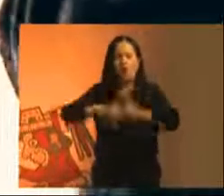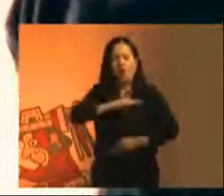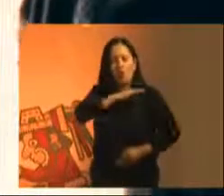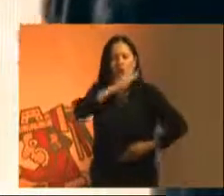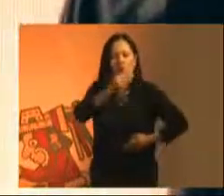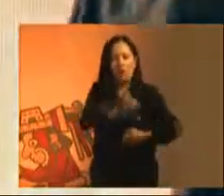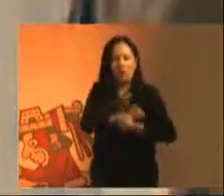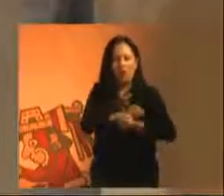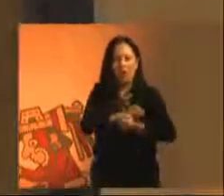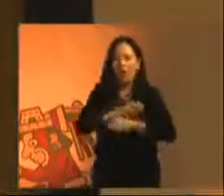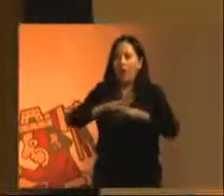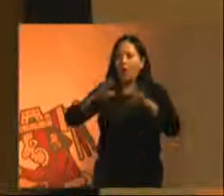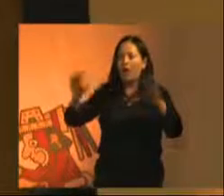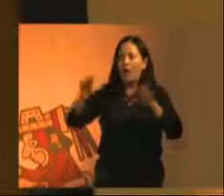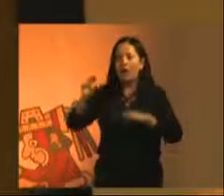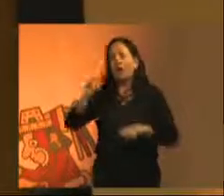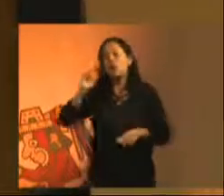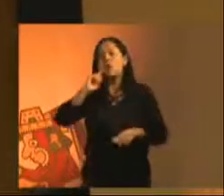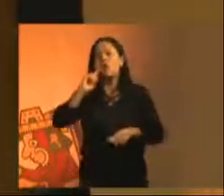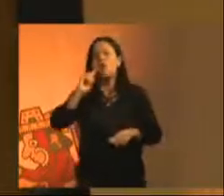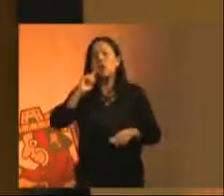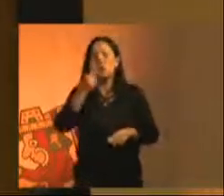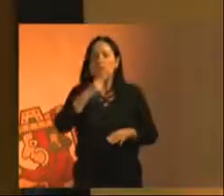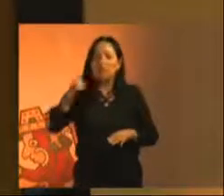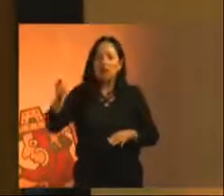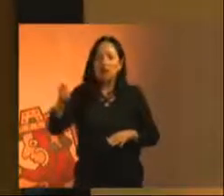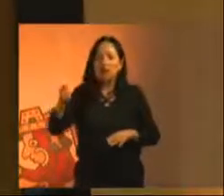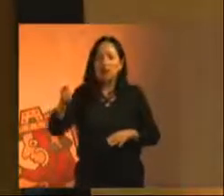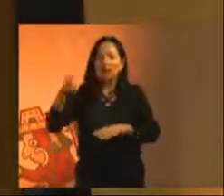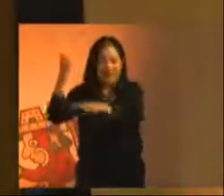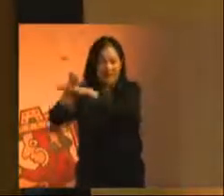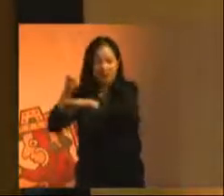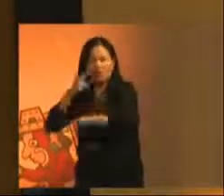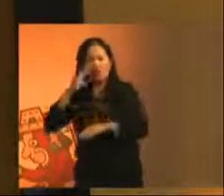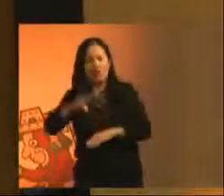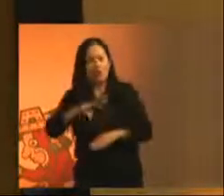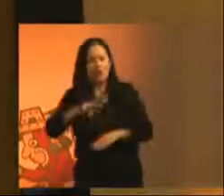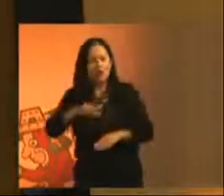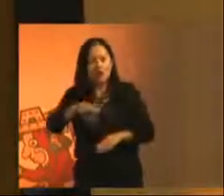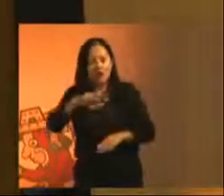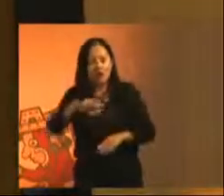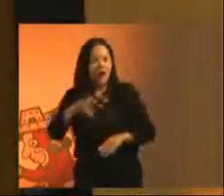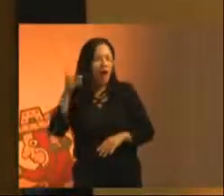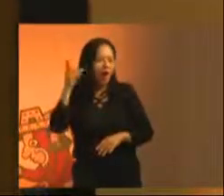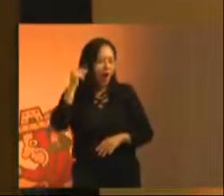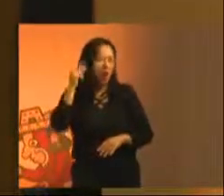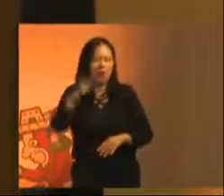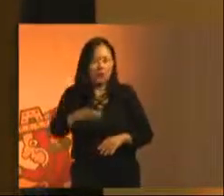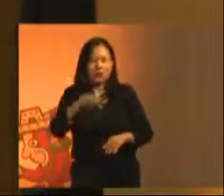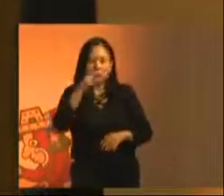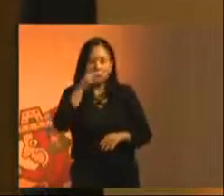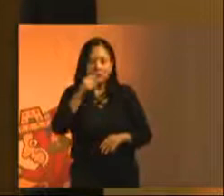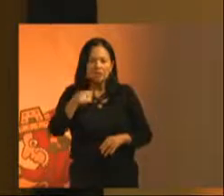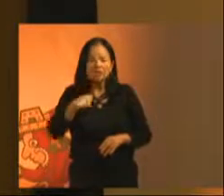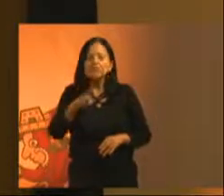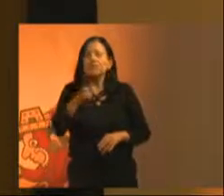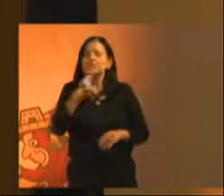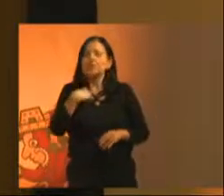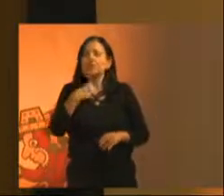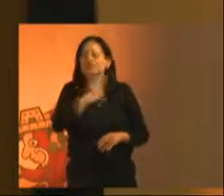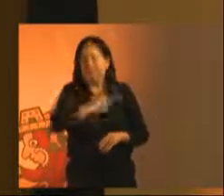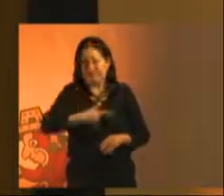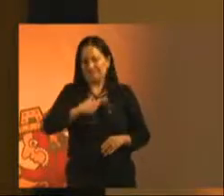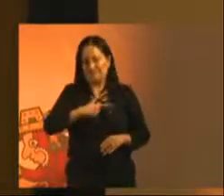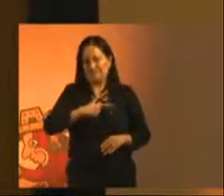noticias impresionaron a los a los activistas de los trabajadores en eeuu como primo tapia muchos de ellos se volverían comunistas